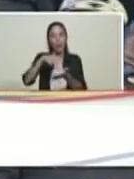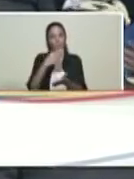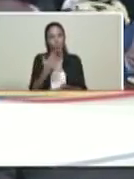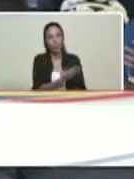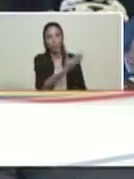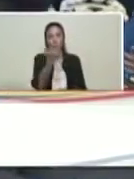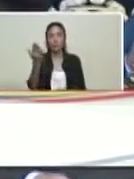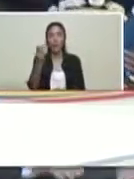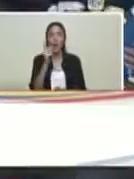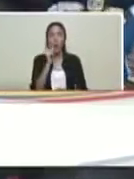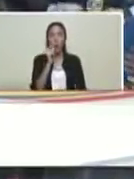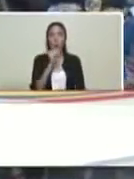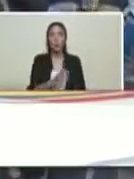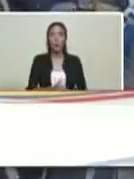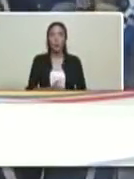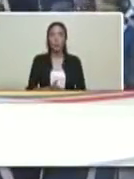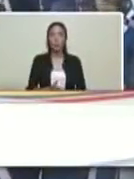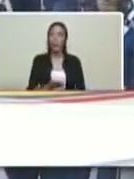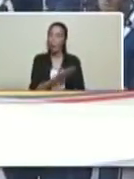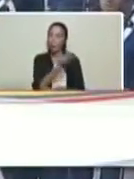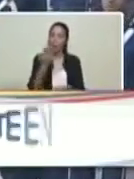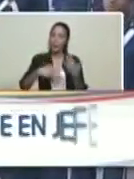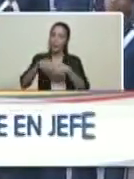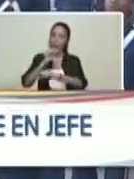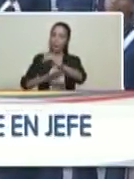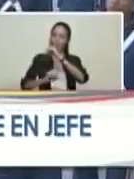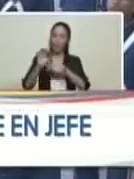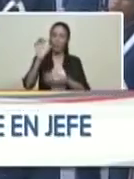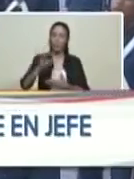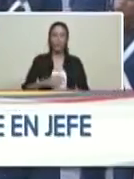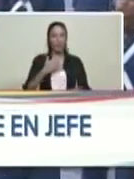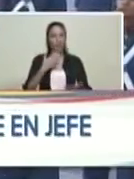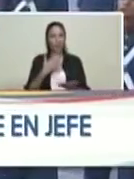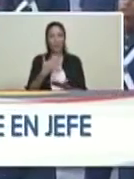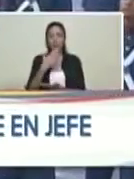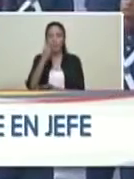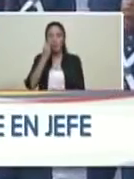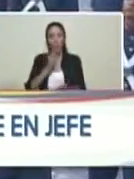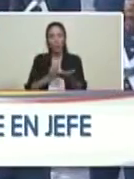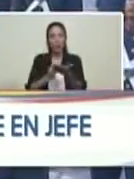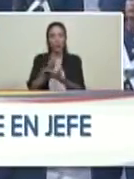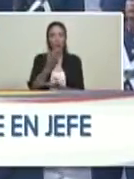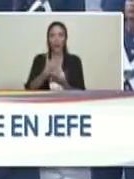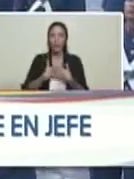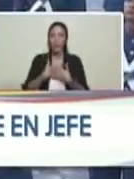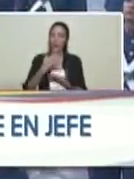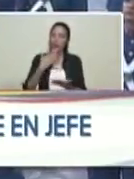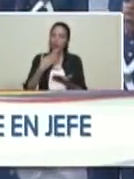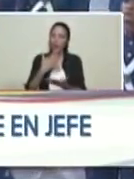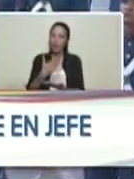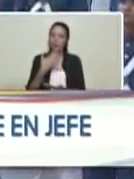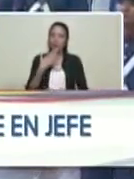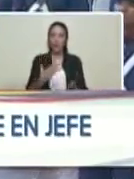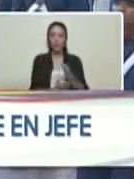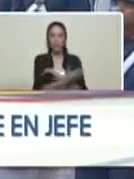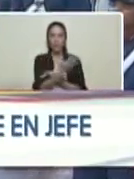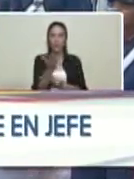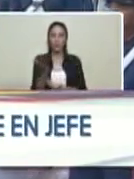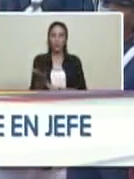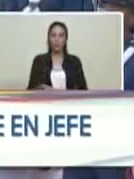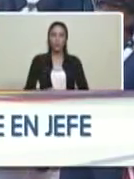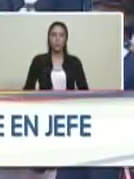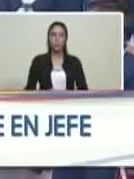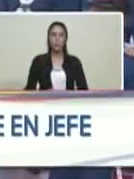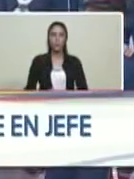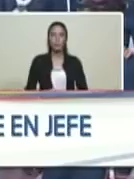son ustedes oficiales de la patria gracias por tanto la lealtad gracias por